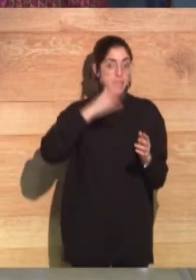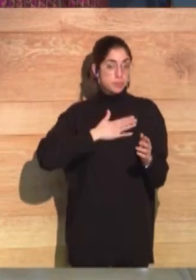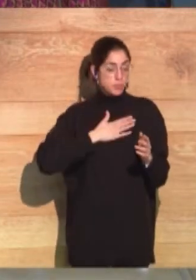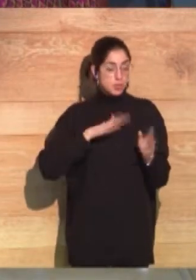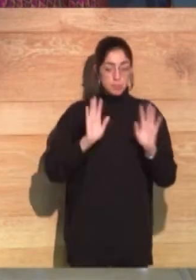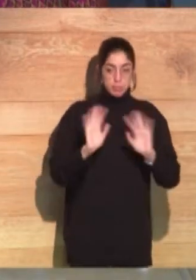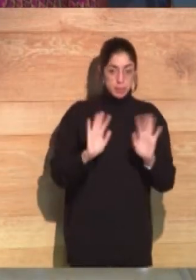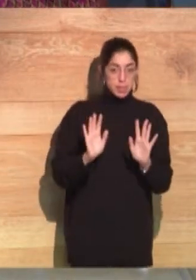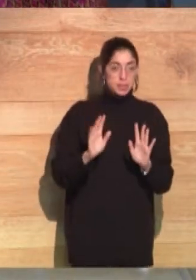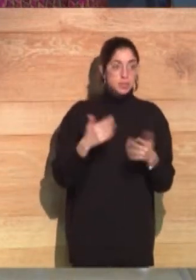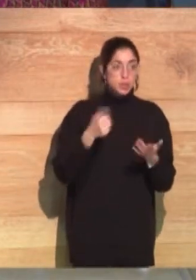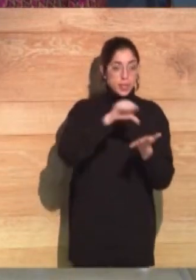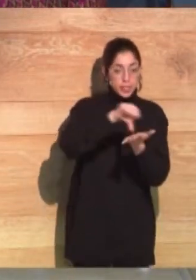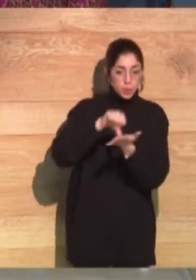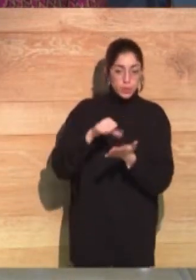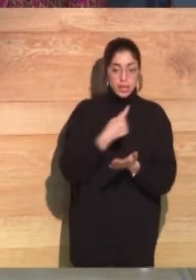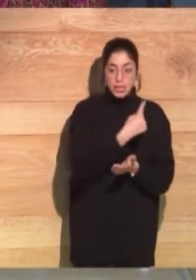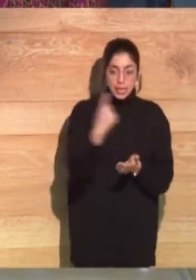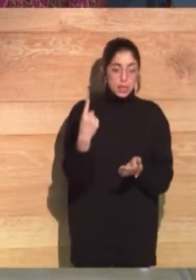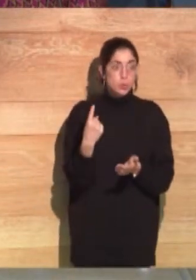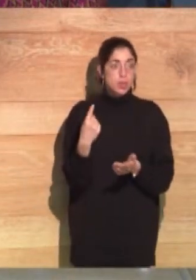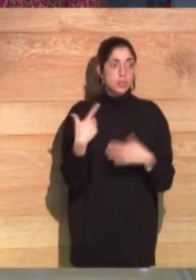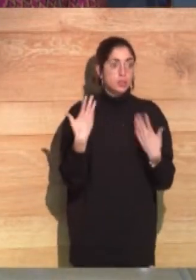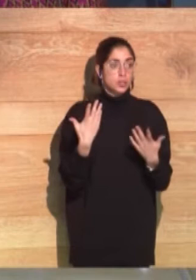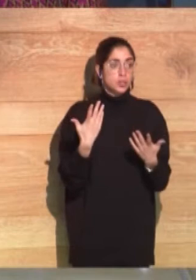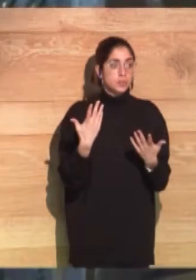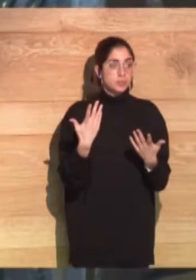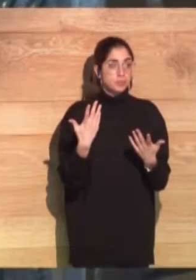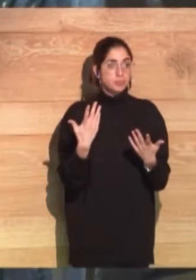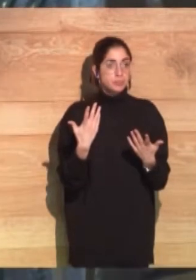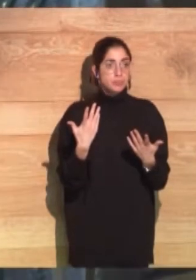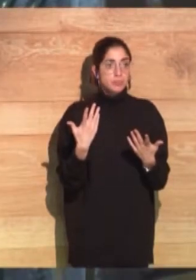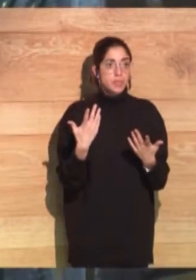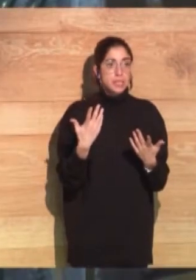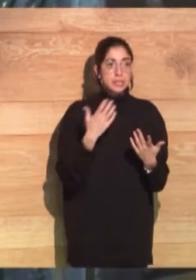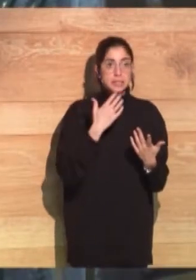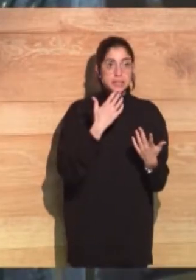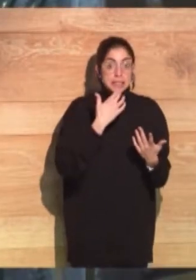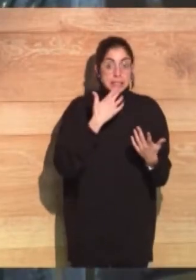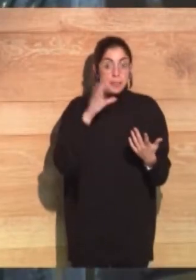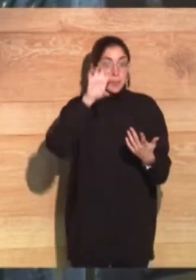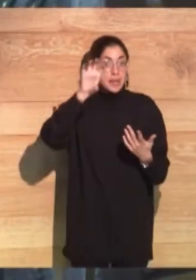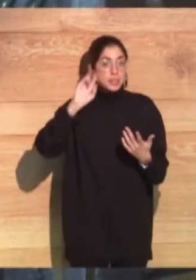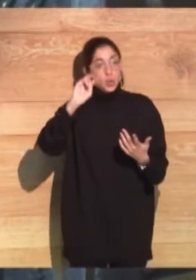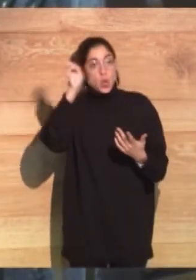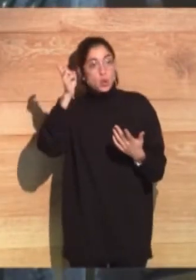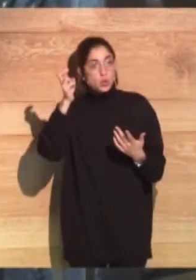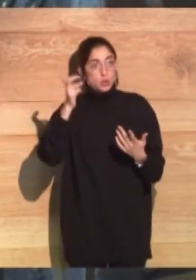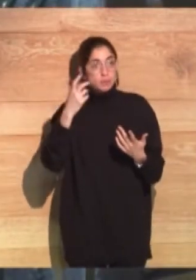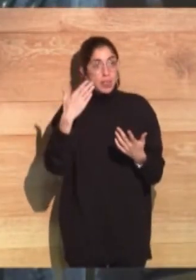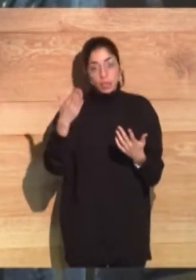propias ciudades y que tus ciudadanos tengan un pasaporte, no los que vienen de fuera, entras en una